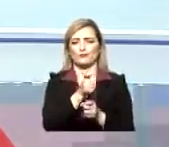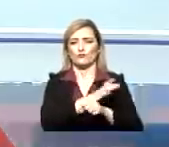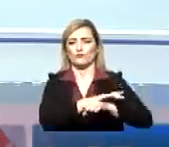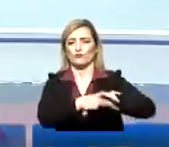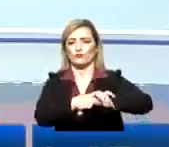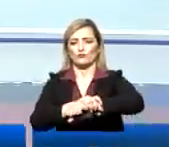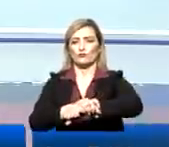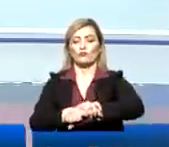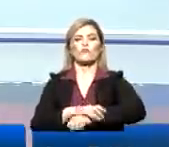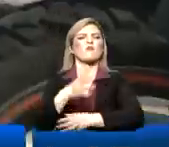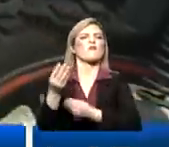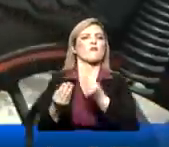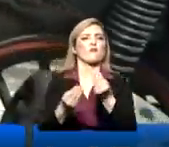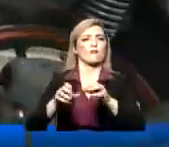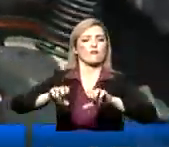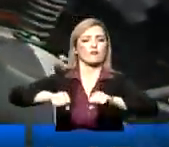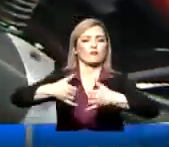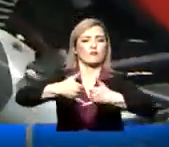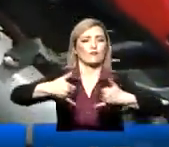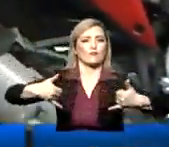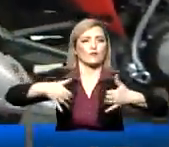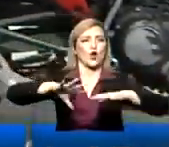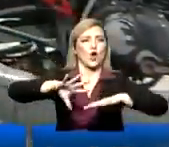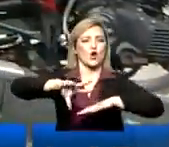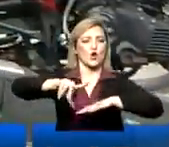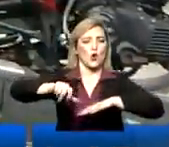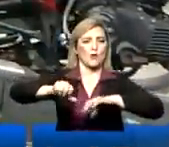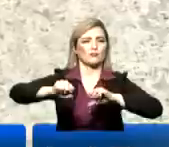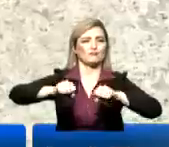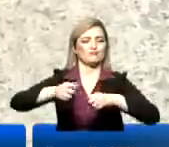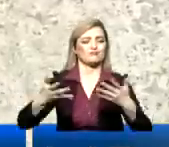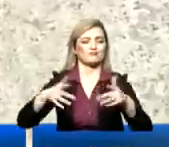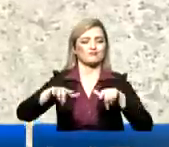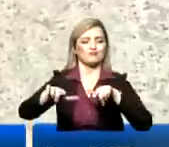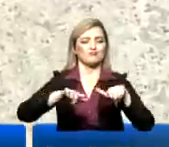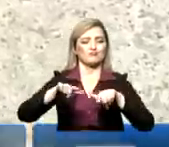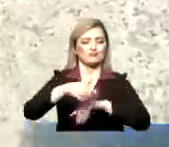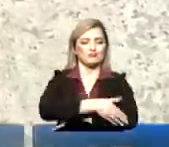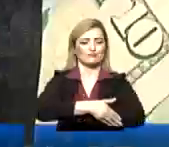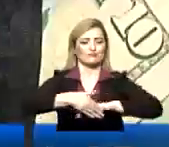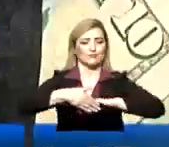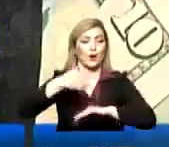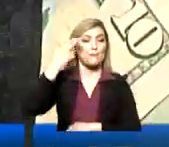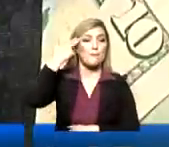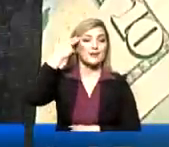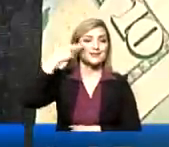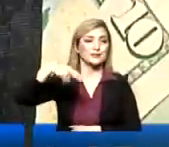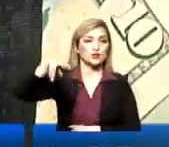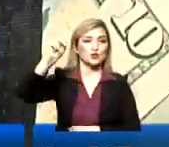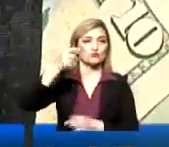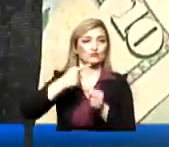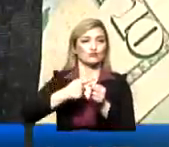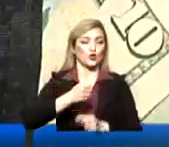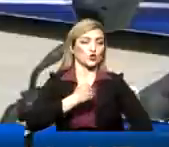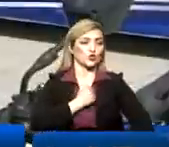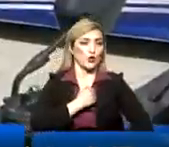tras robar una motocicleta de un local comercial. Este hecho sucedió en el sector de la Avenida de la Prensa, al norte de Quito.